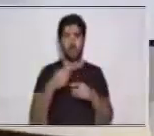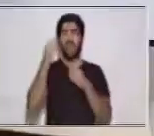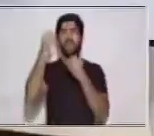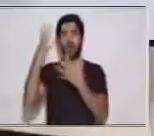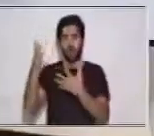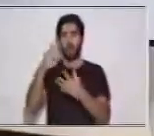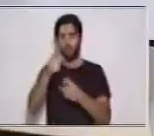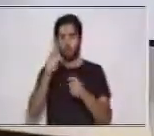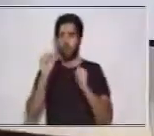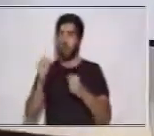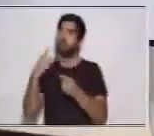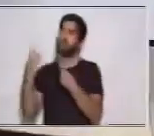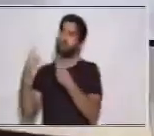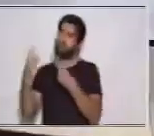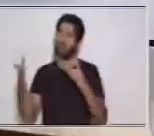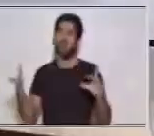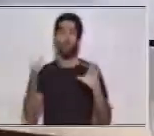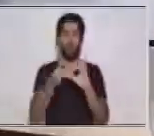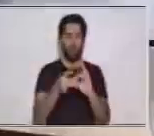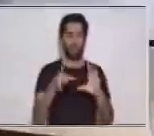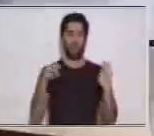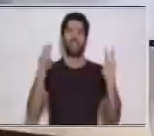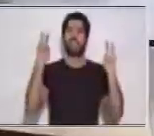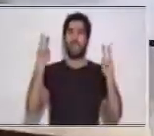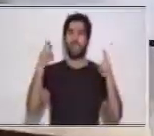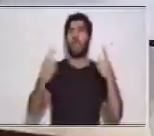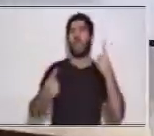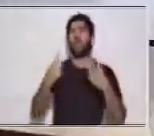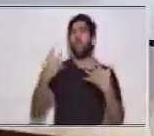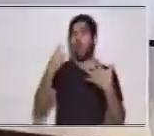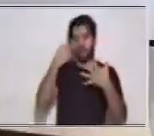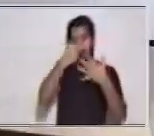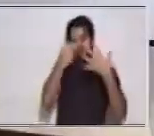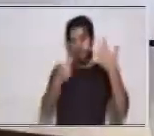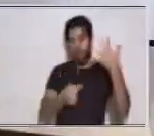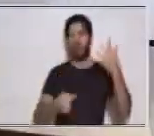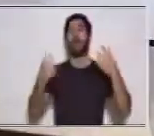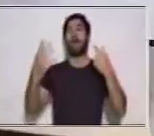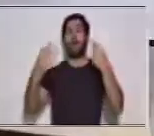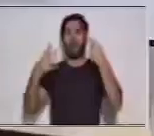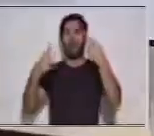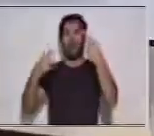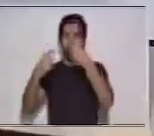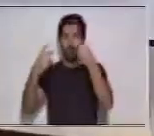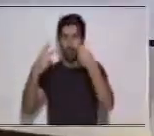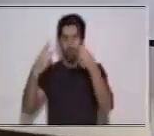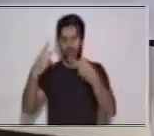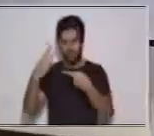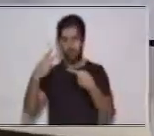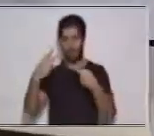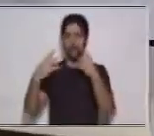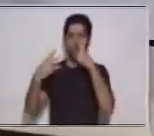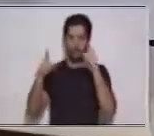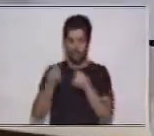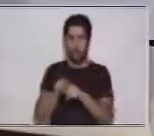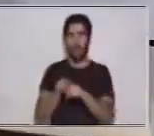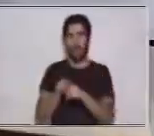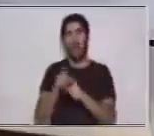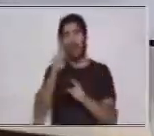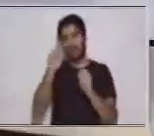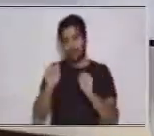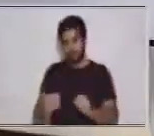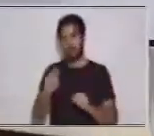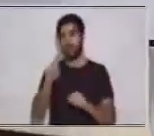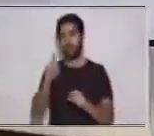conectores, ¿sí? Comparte cuáles son los tipos de conectores, en dónde los podemos encontrar. Y por favor, utiliza